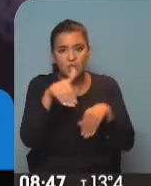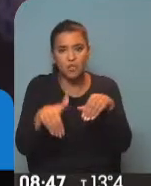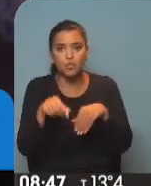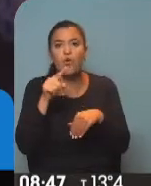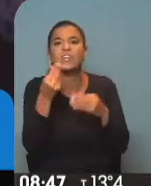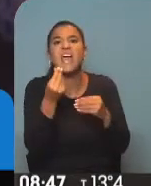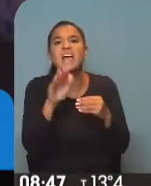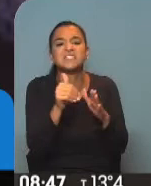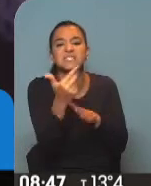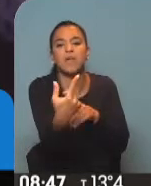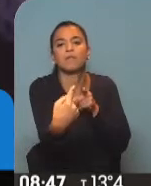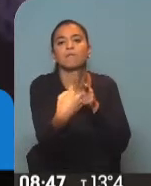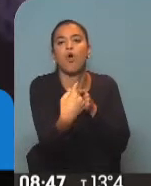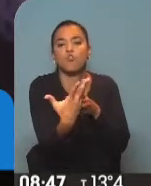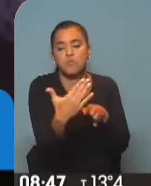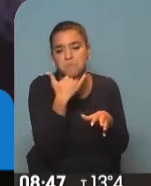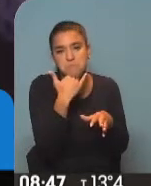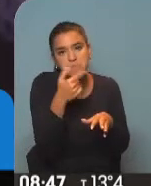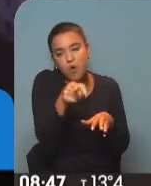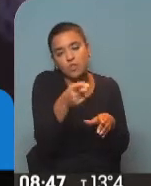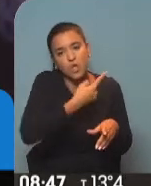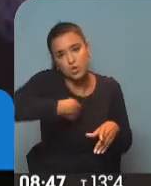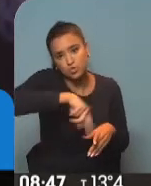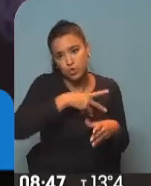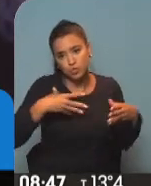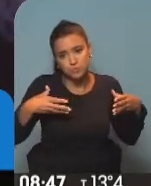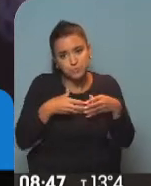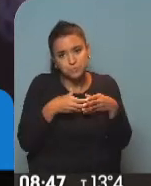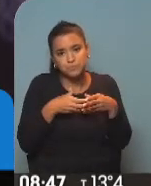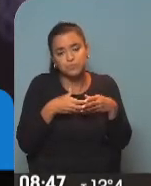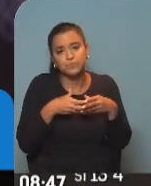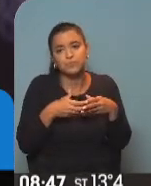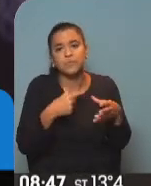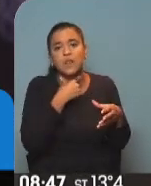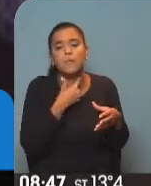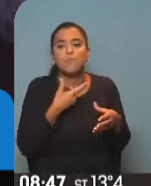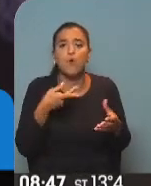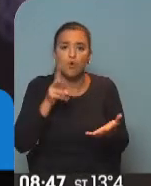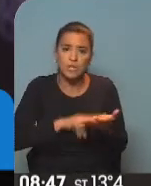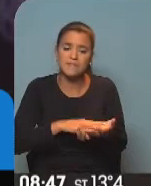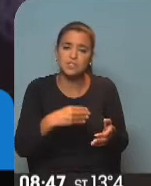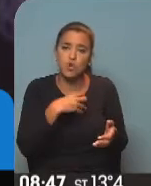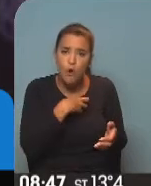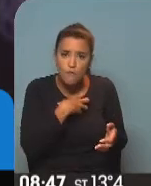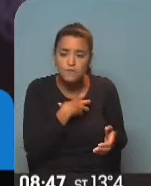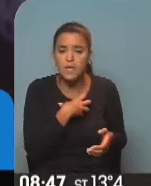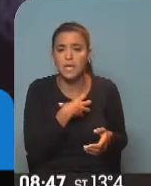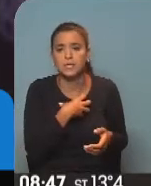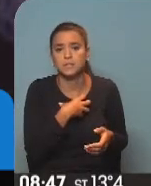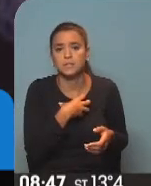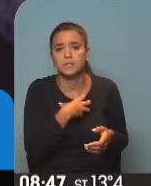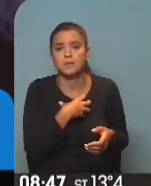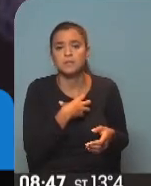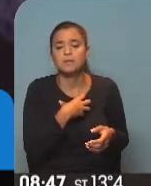hagan nuestros eventuales adversarios nosotros lo que esperamos es volver a confiar en que una